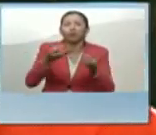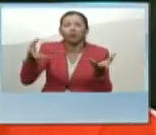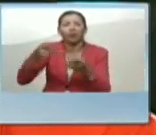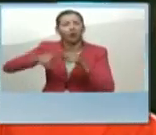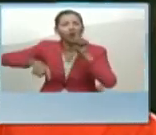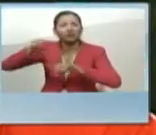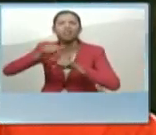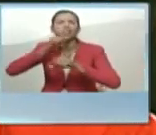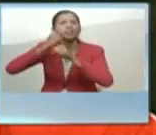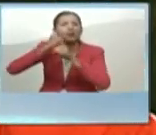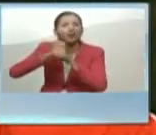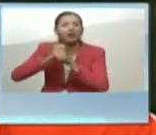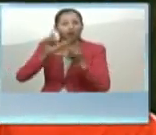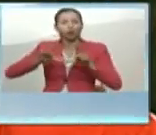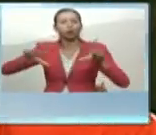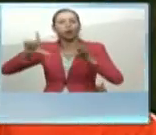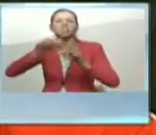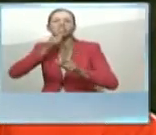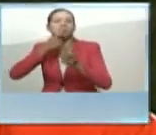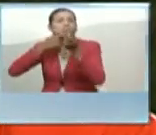¿Quién trabaja en los comercios?